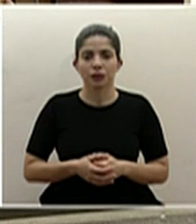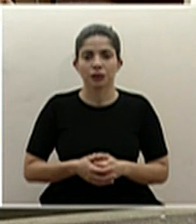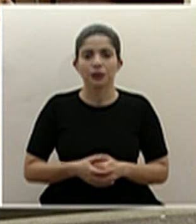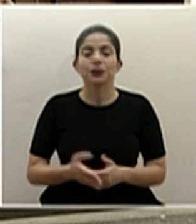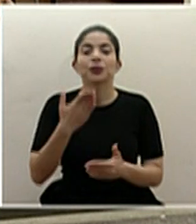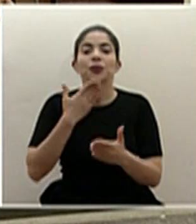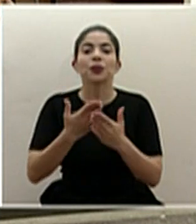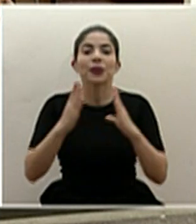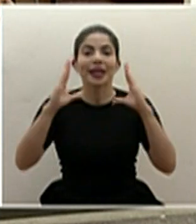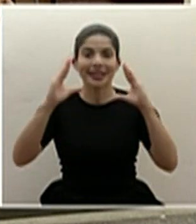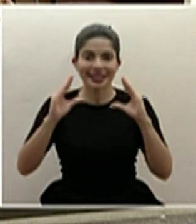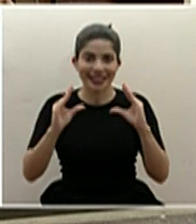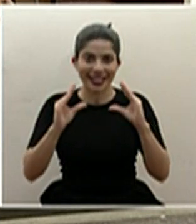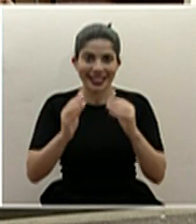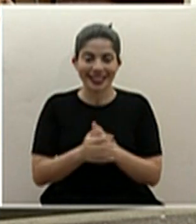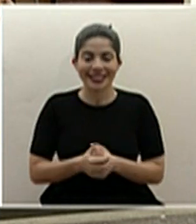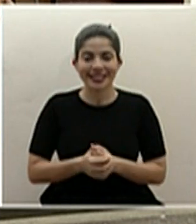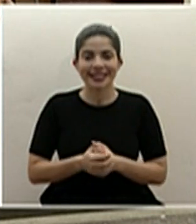Muy buenas tardes.